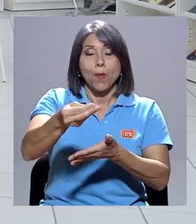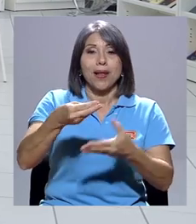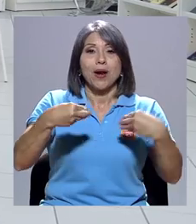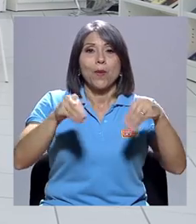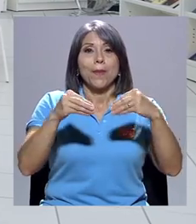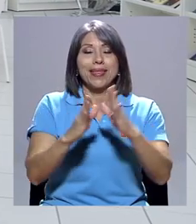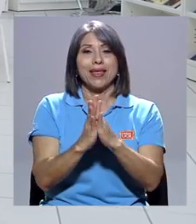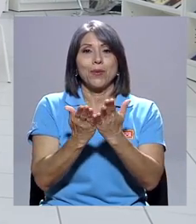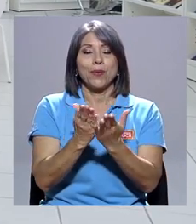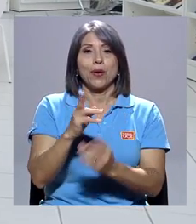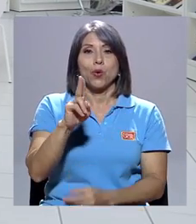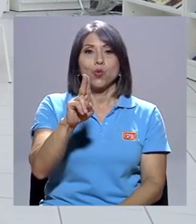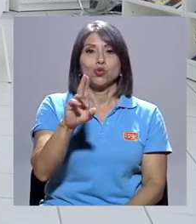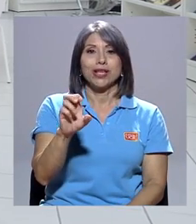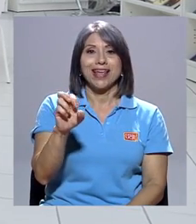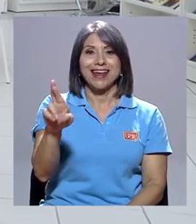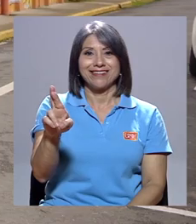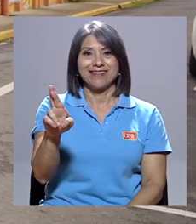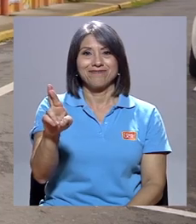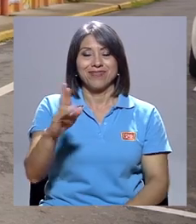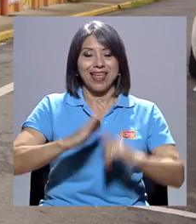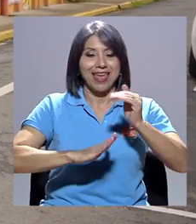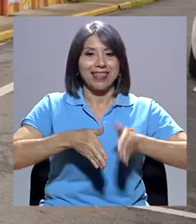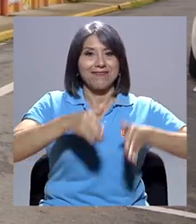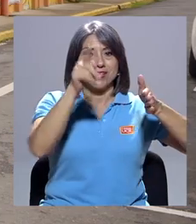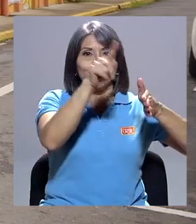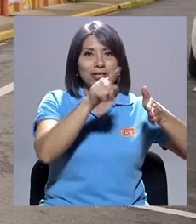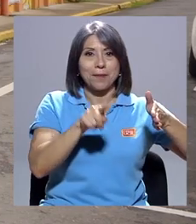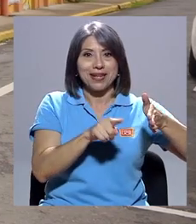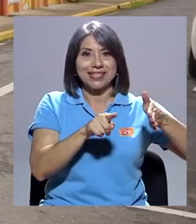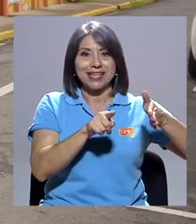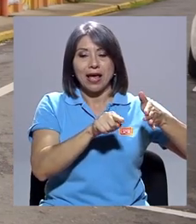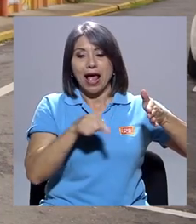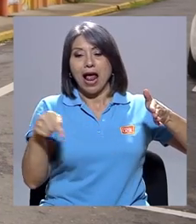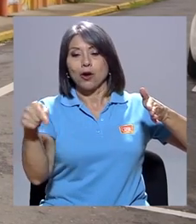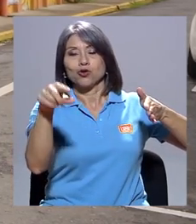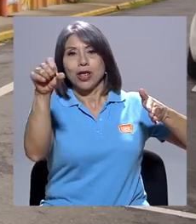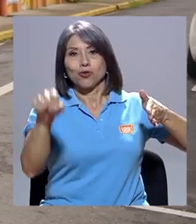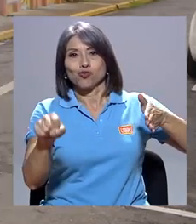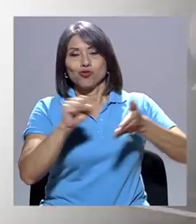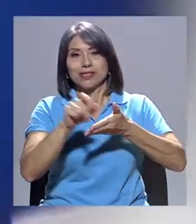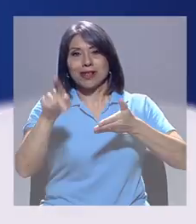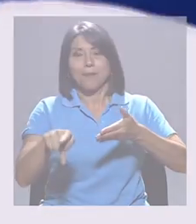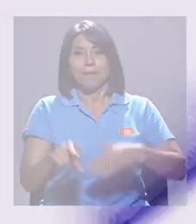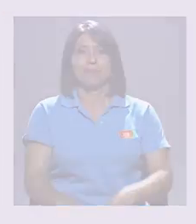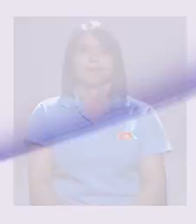UCR, ubicada al costado sur del edificio Saprissa en San Pedro de Montes de Oca.